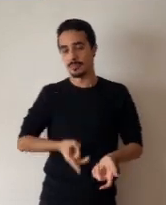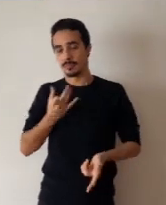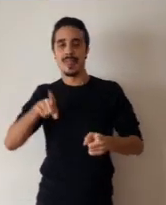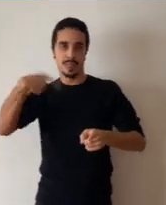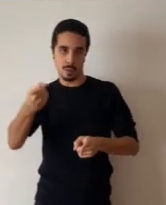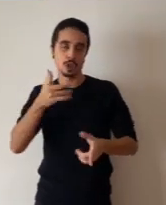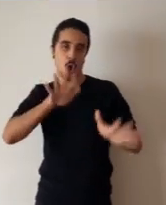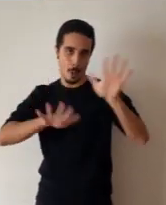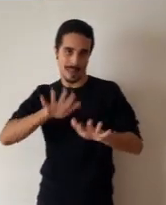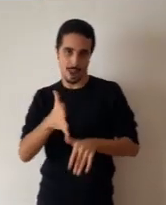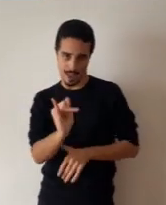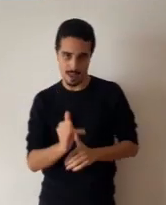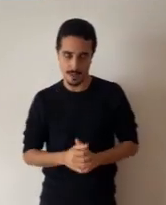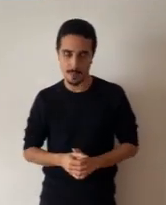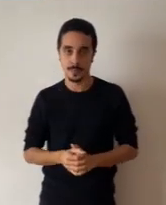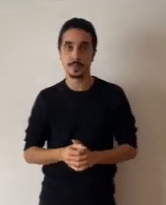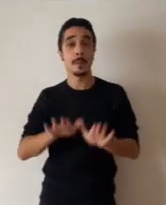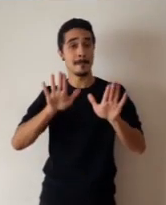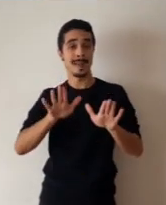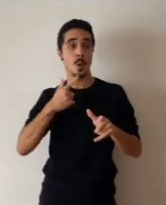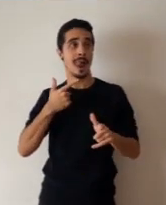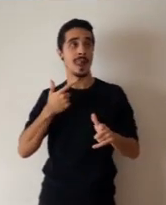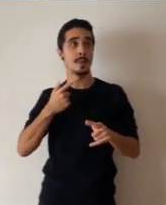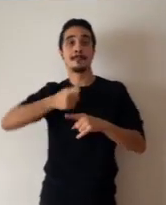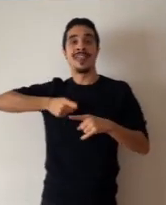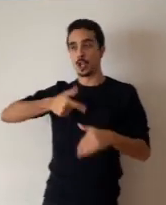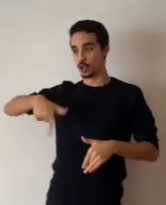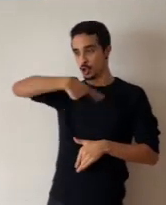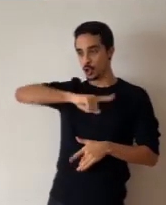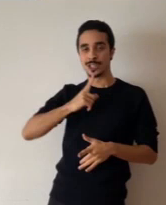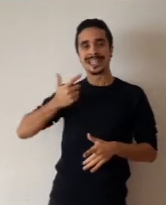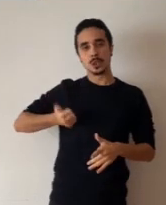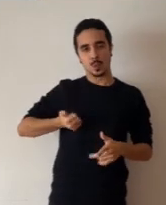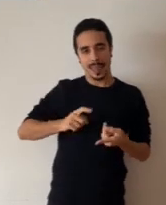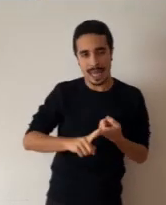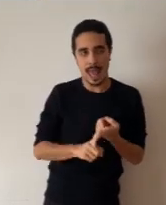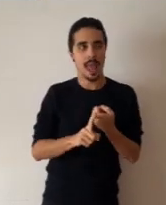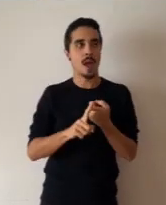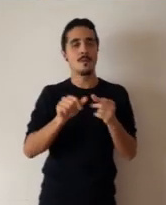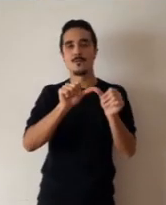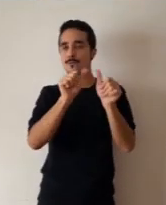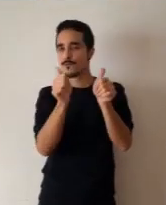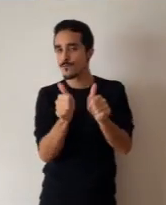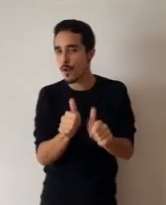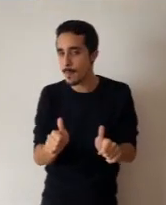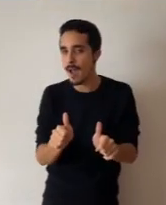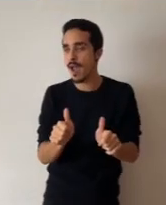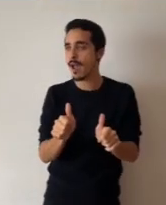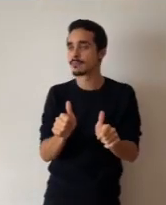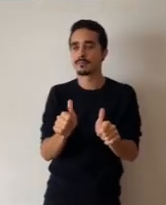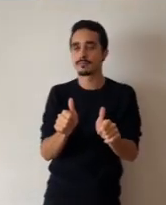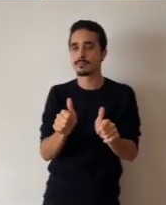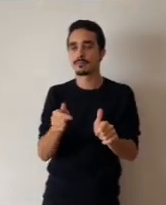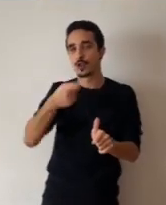diabetes origina complicaciones, pero los medios que tenemos hoy en día, las insulinas, cómo ha ido cambiando la